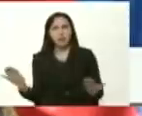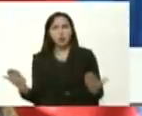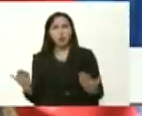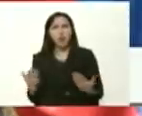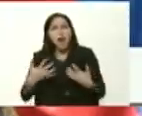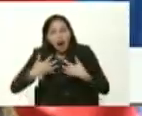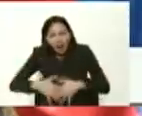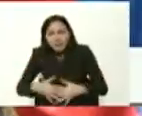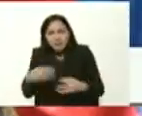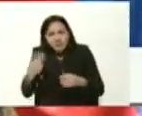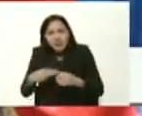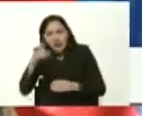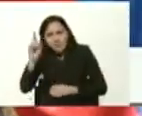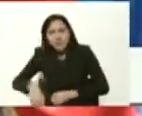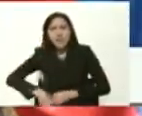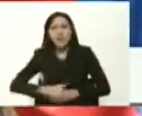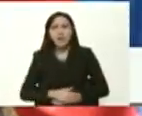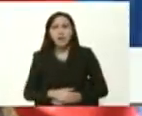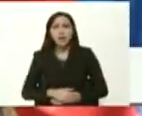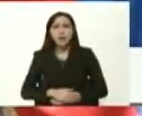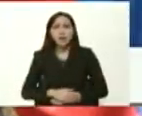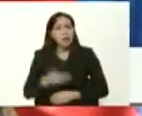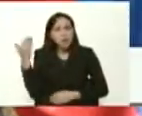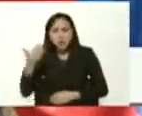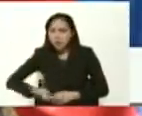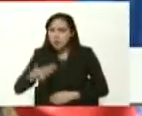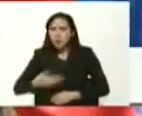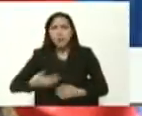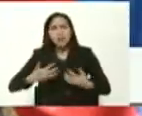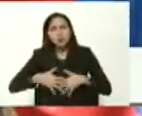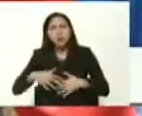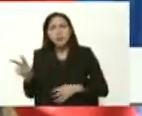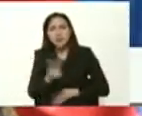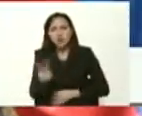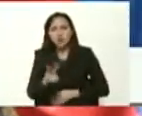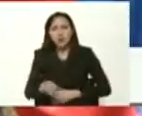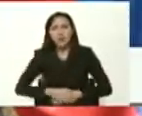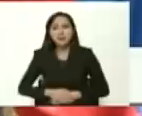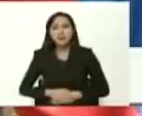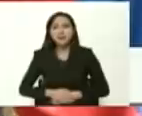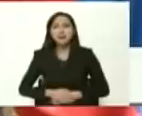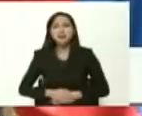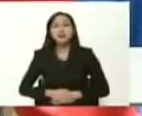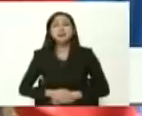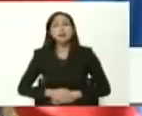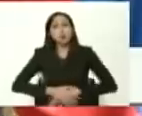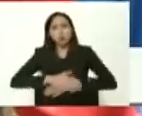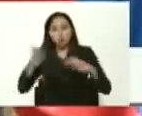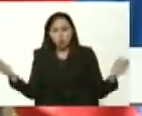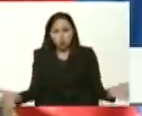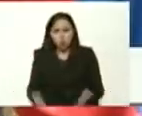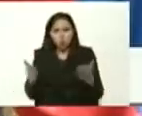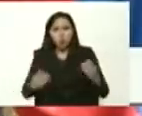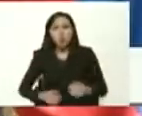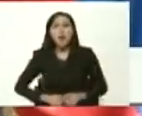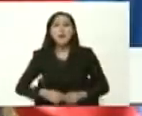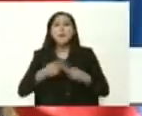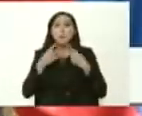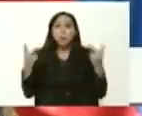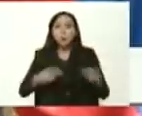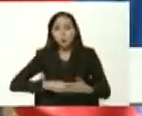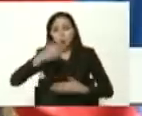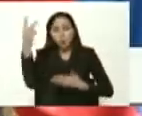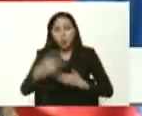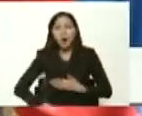PDVSA, que es nuestra principal industria y que ha servido para impulsar grandes programas sociales.